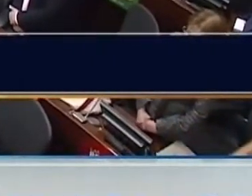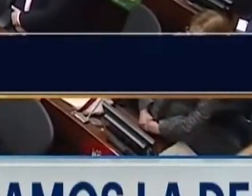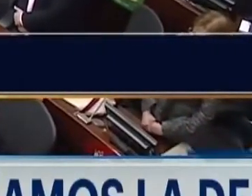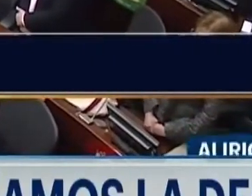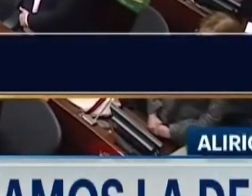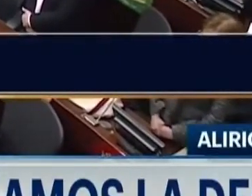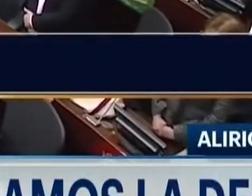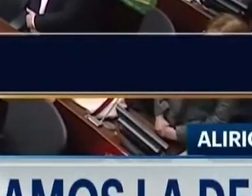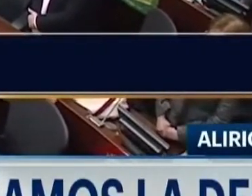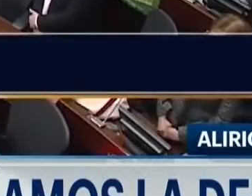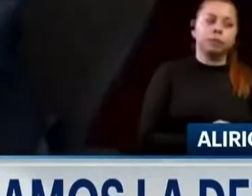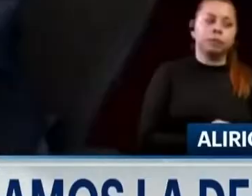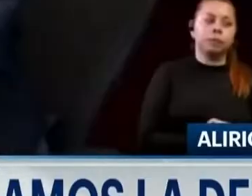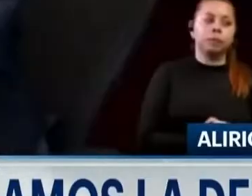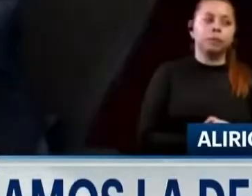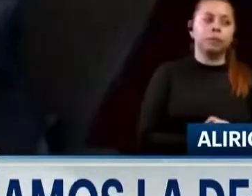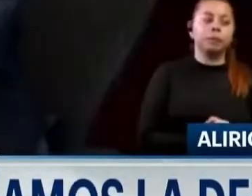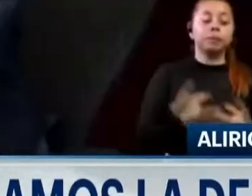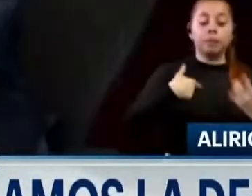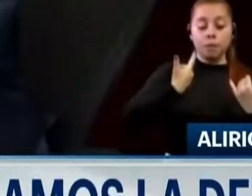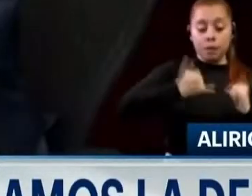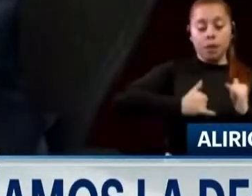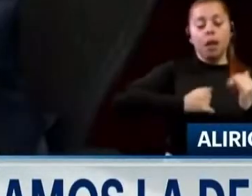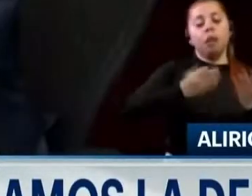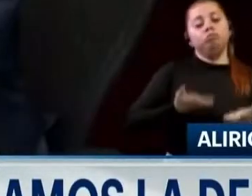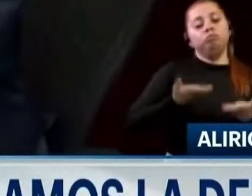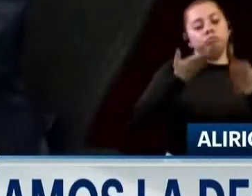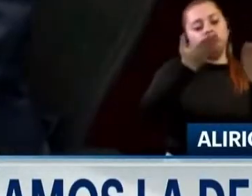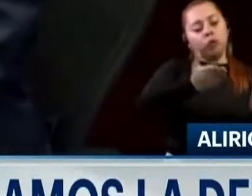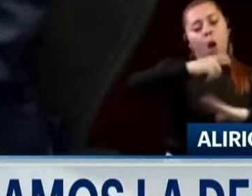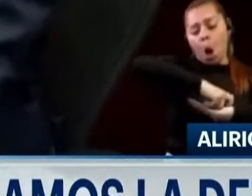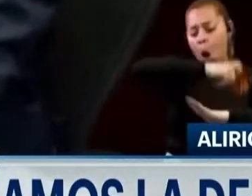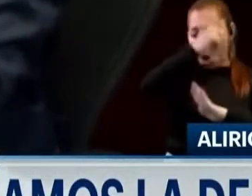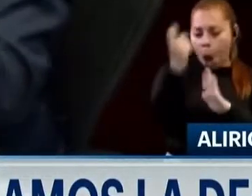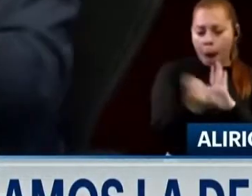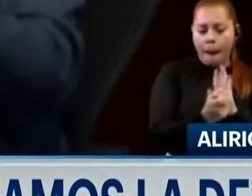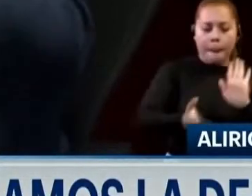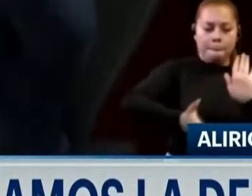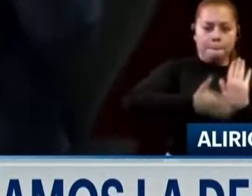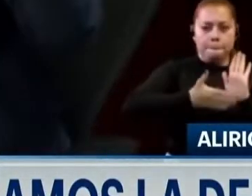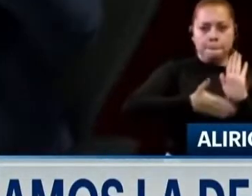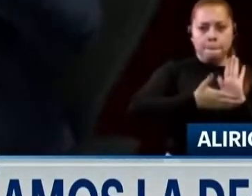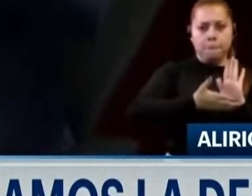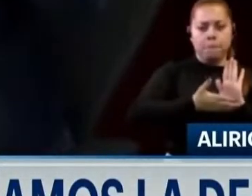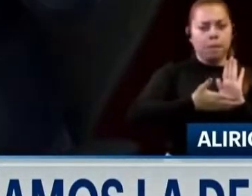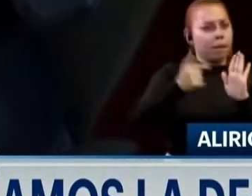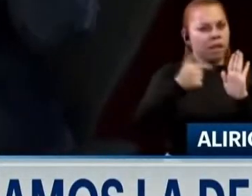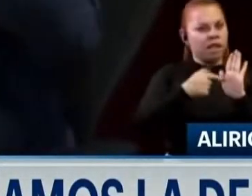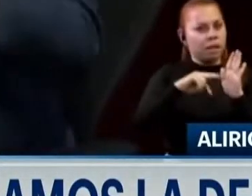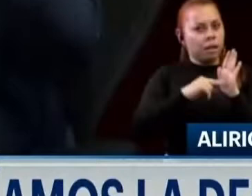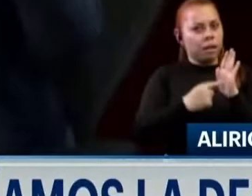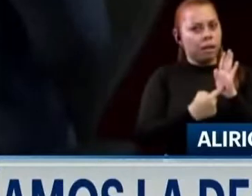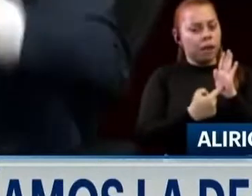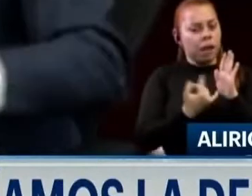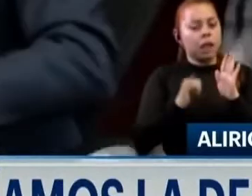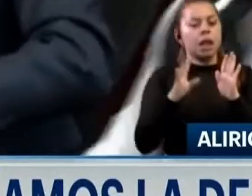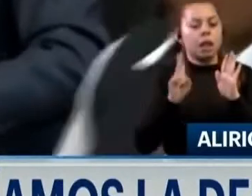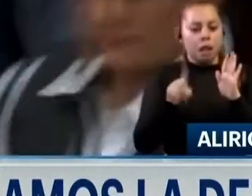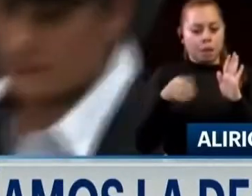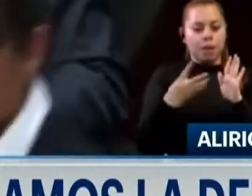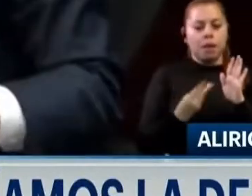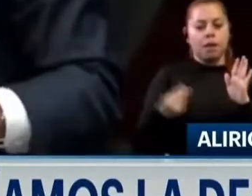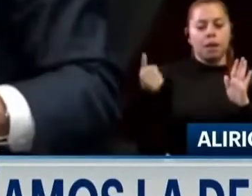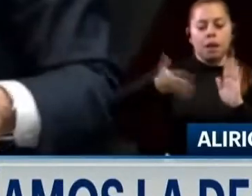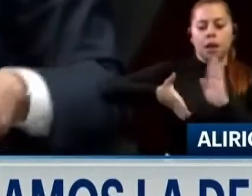de las comisiones y de las plenarias del del Congreso por lo tanto pues hay que esperar el fallo si es que esa acogida